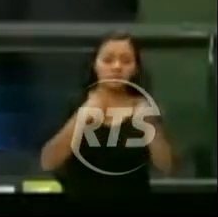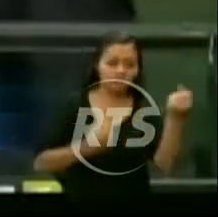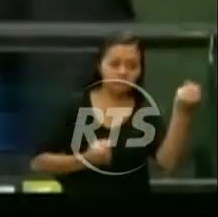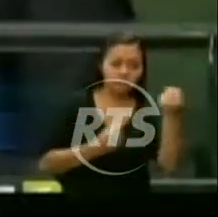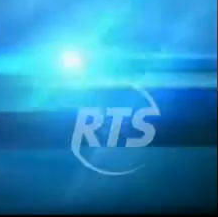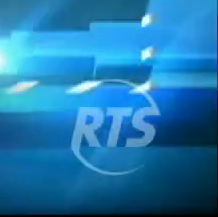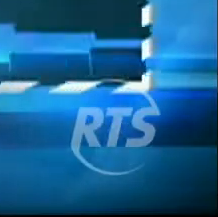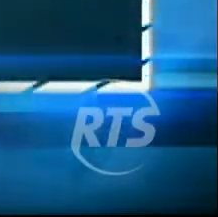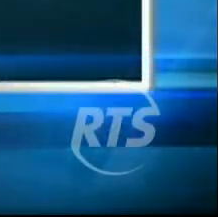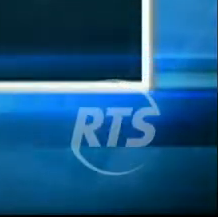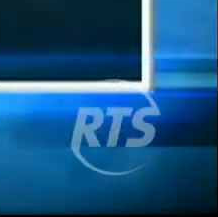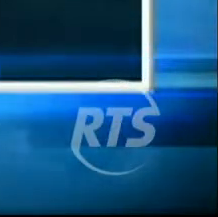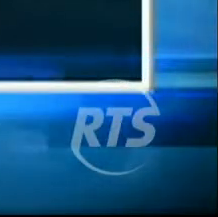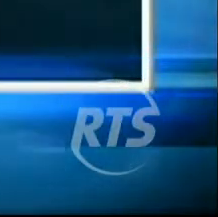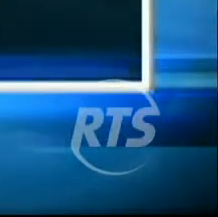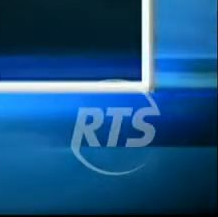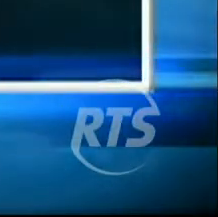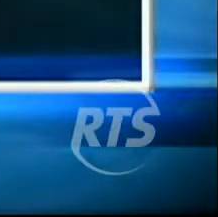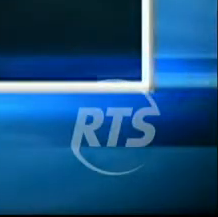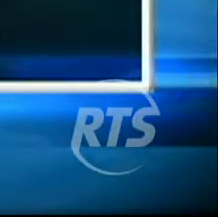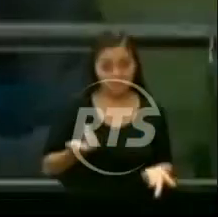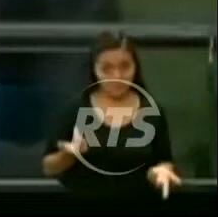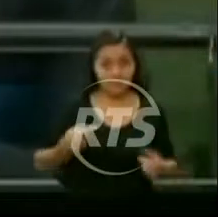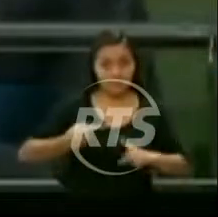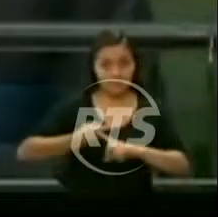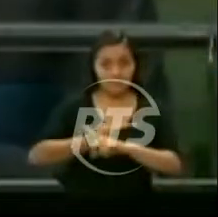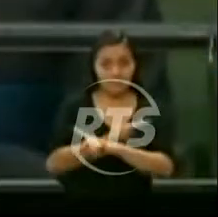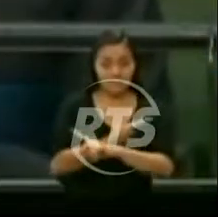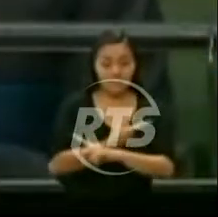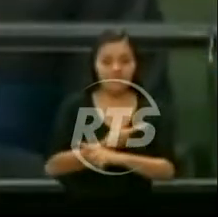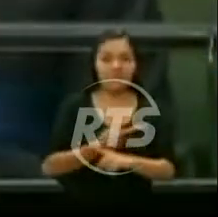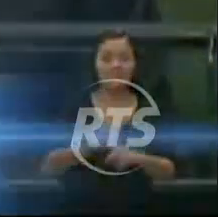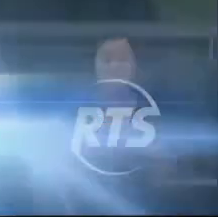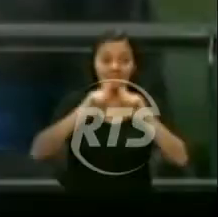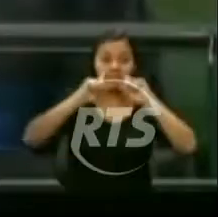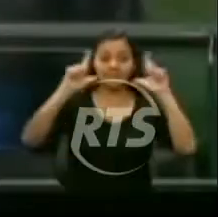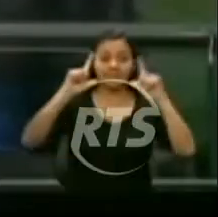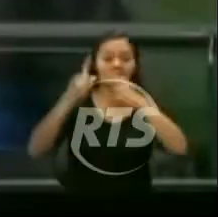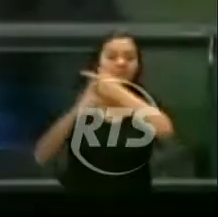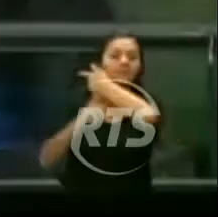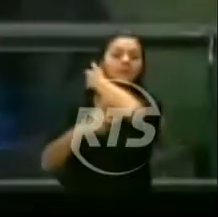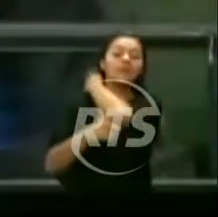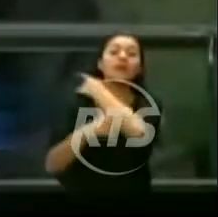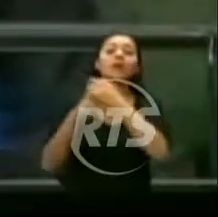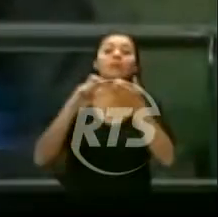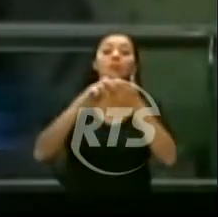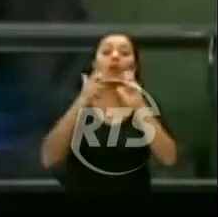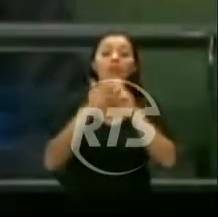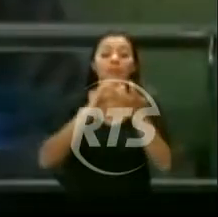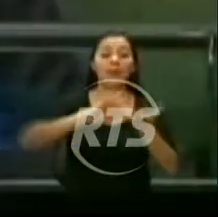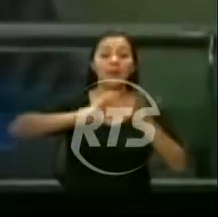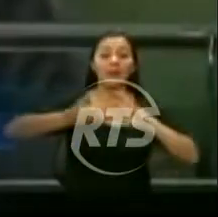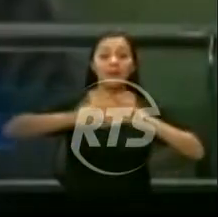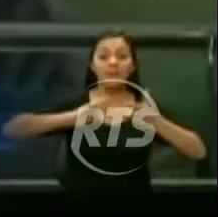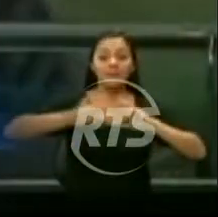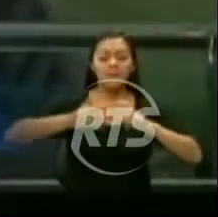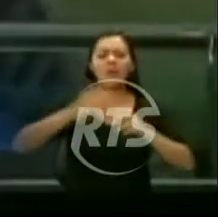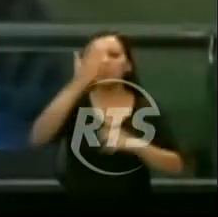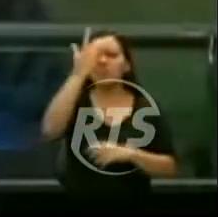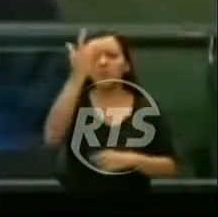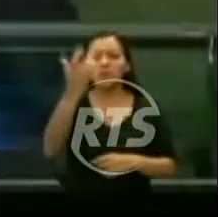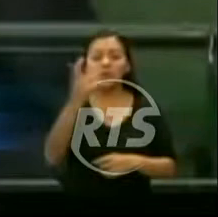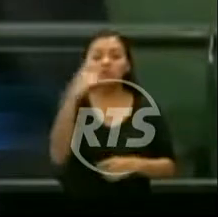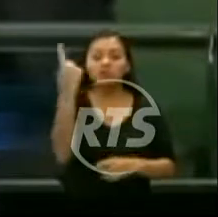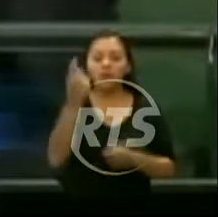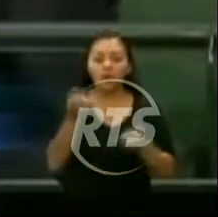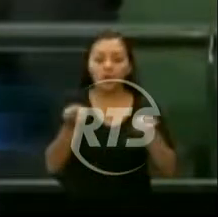este empeño. Derechos de la naturaleza. Pero el problema del cambio climático podría controlarse tan solo